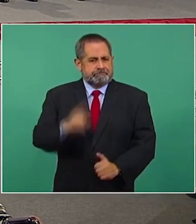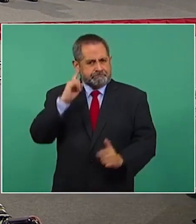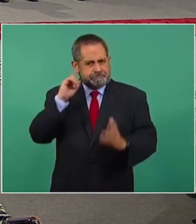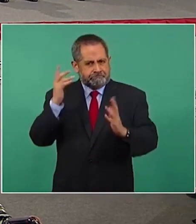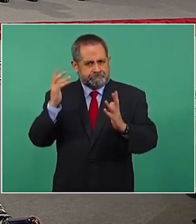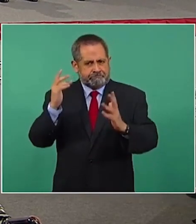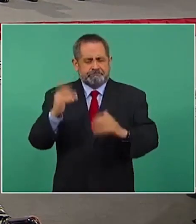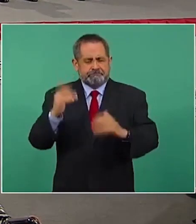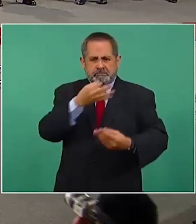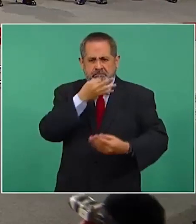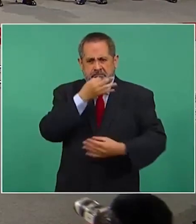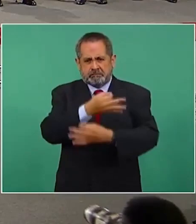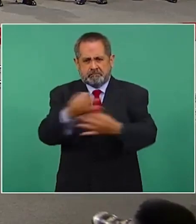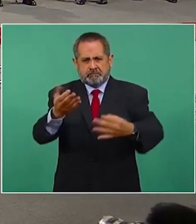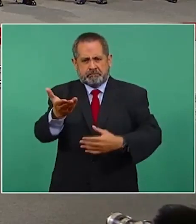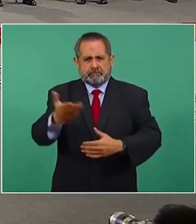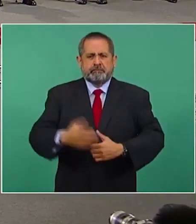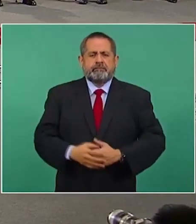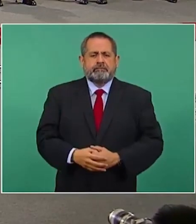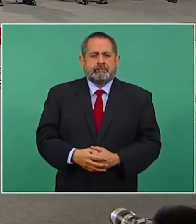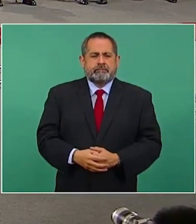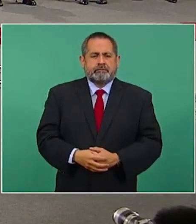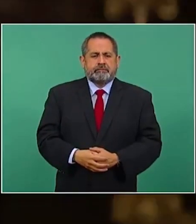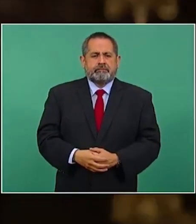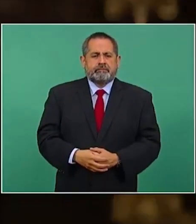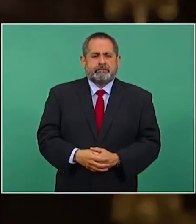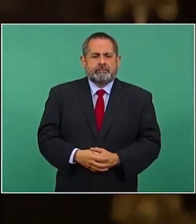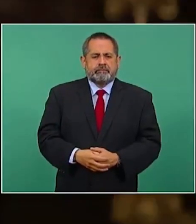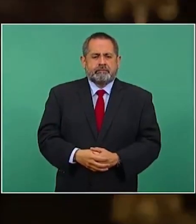pues unidas